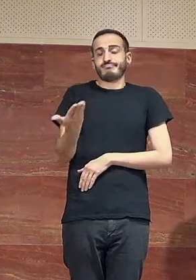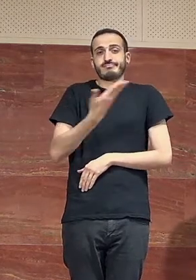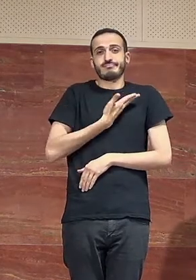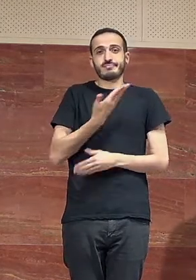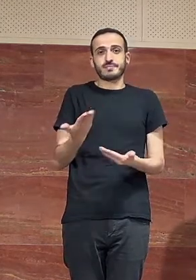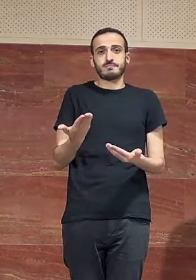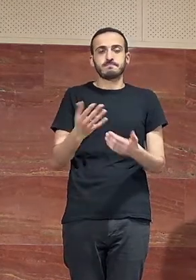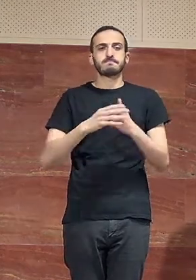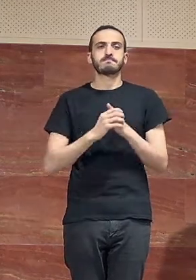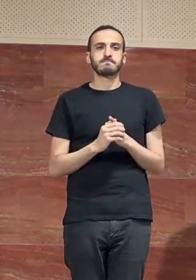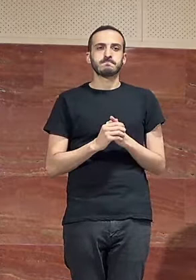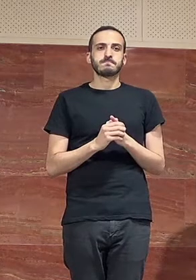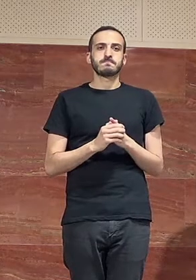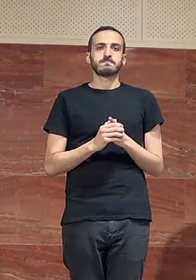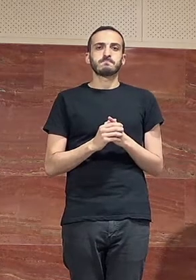planeta.